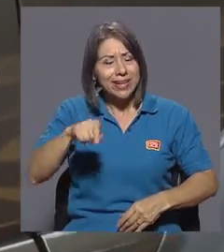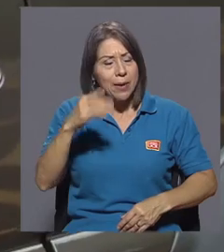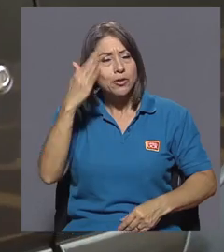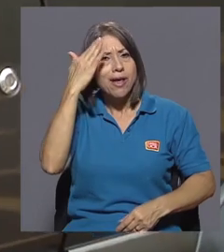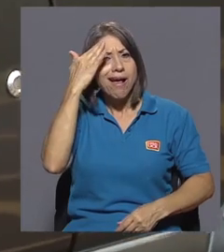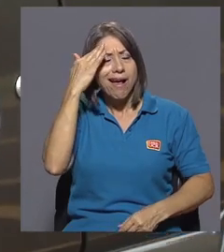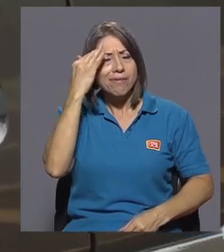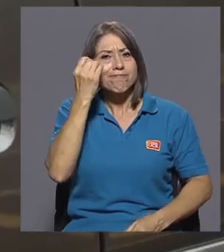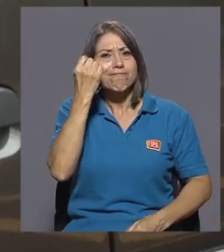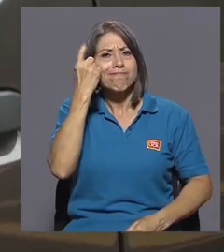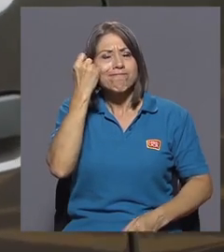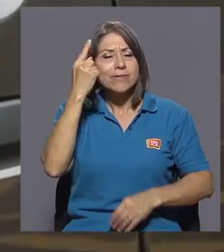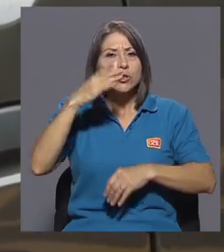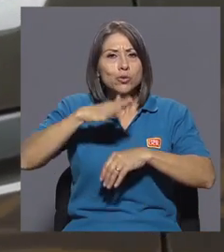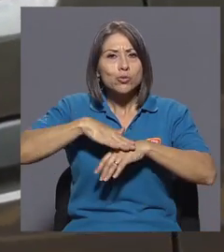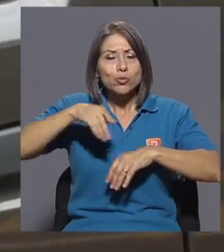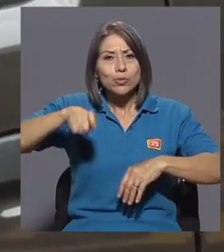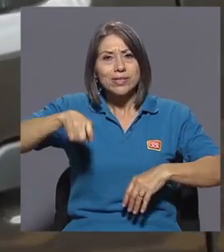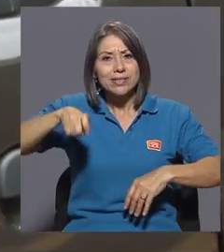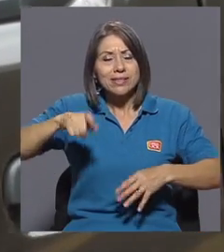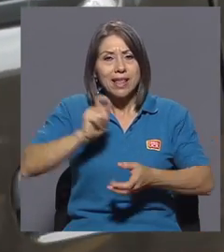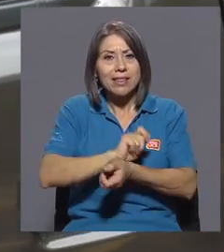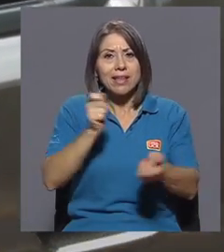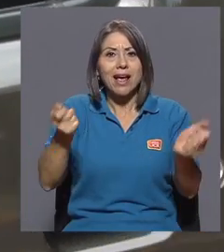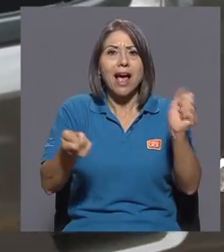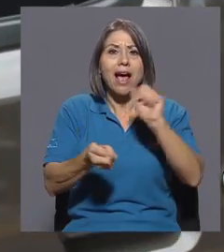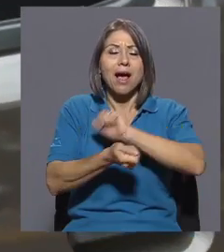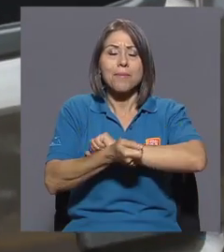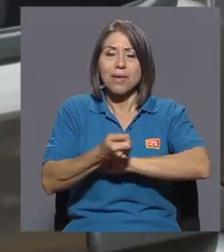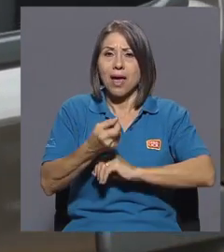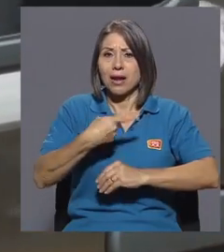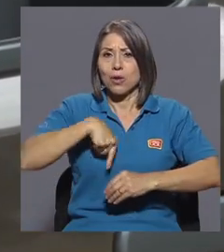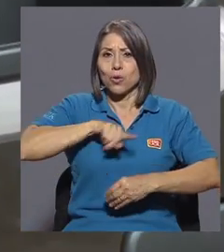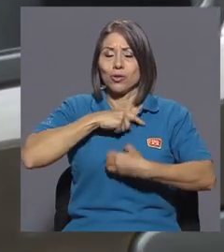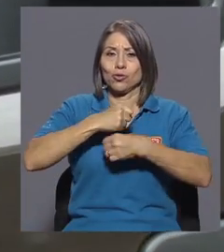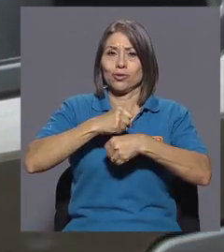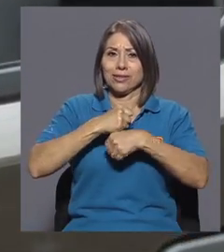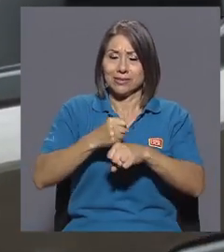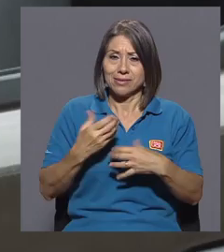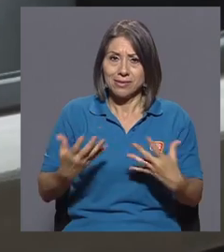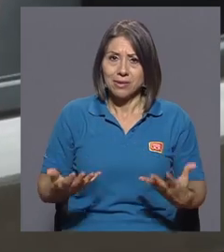en cuanto a la necesidad de cambiar nuestras prácticas, y no solo